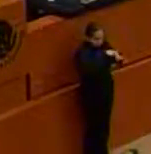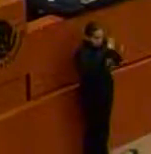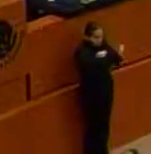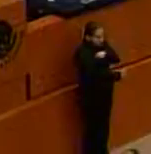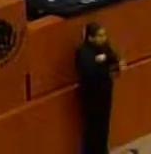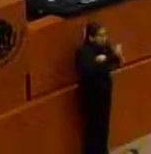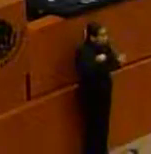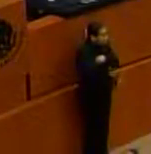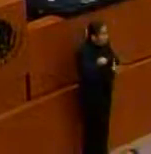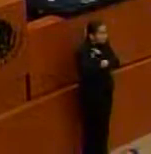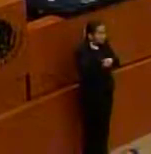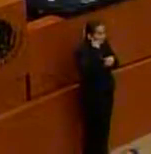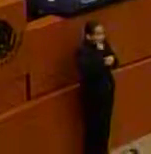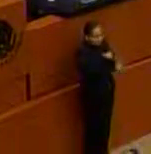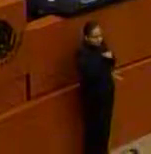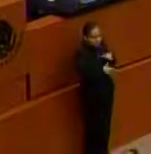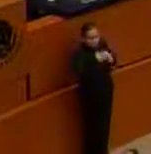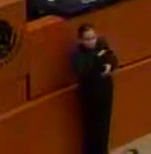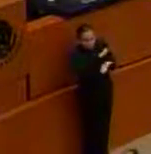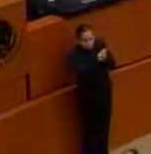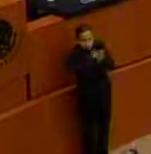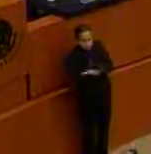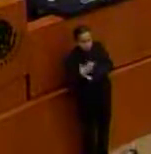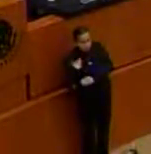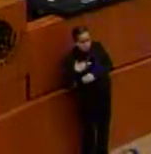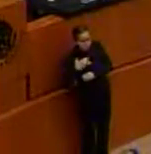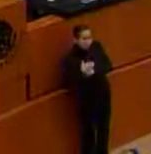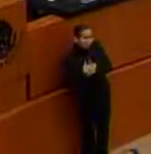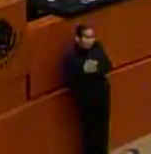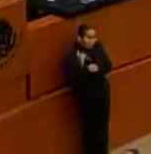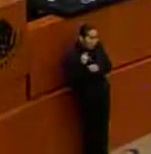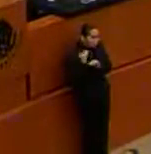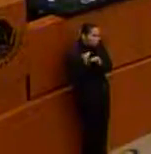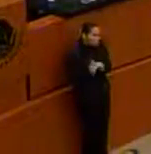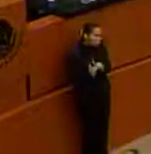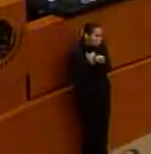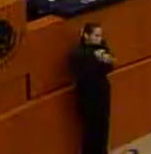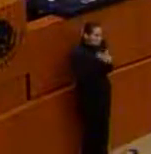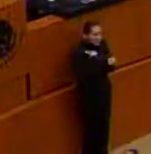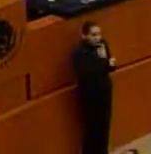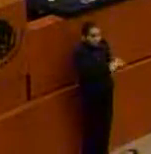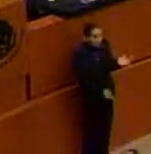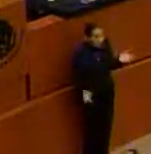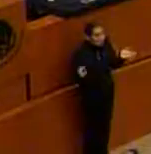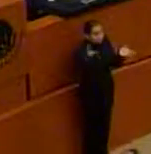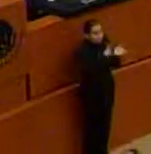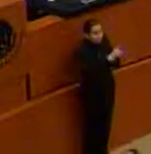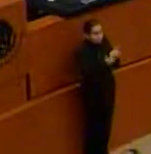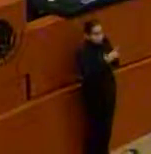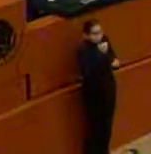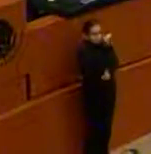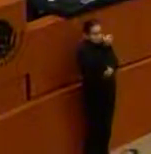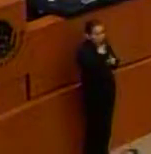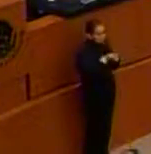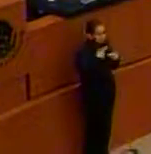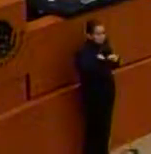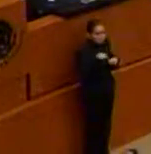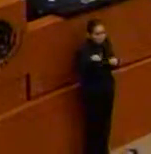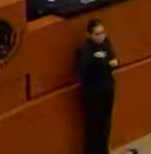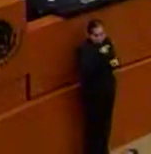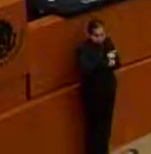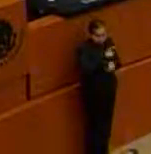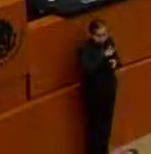trabajo temporal y a tiempo parcial ha crecido a una tasa del doble que los empleos de